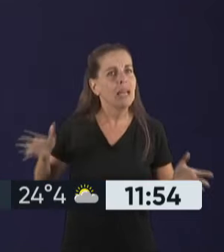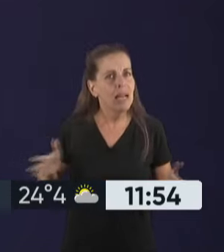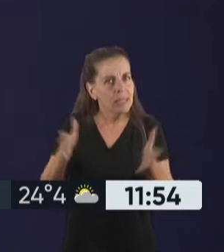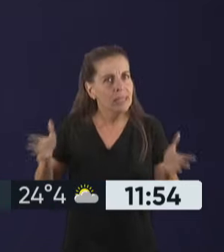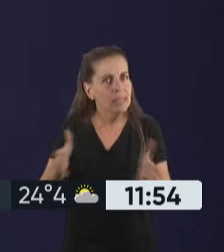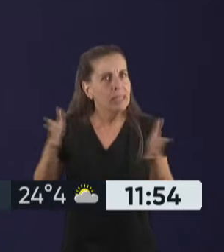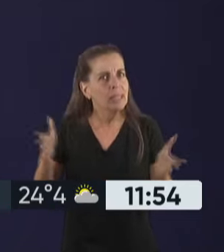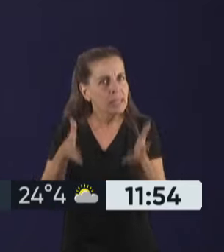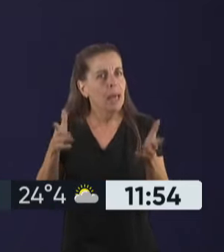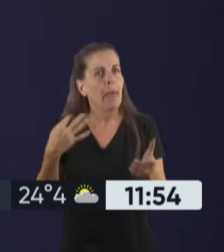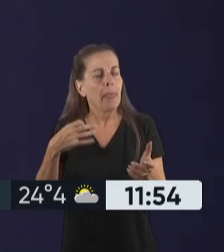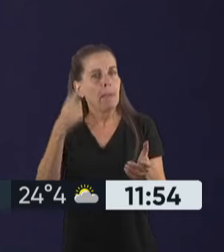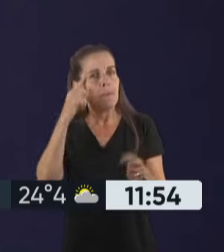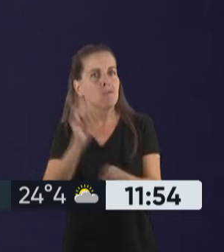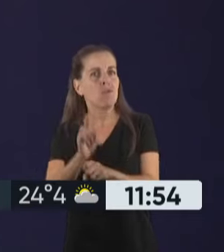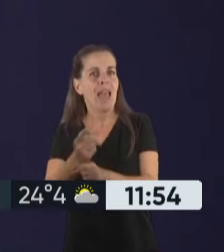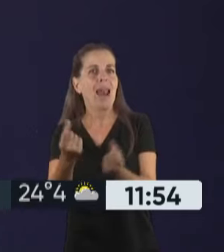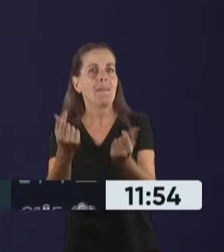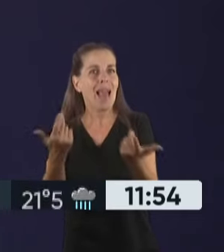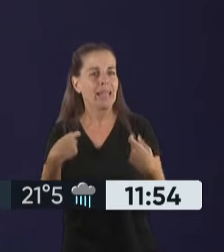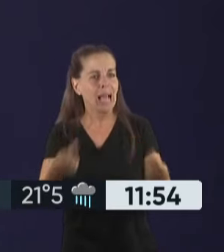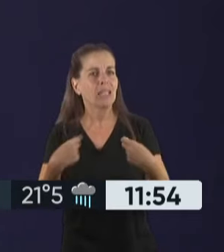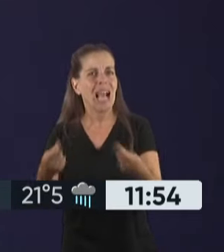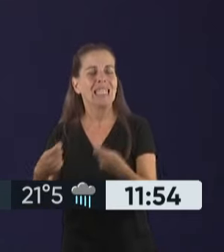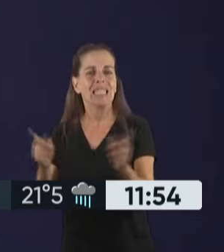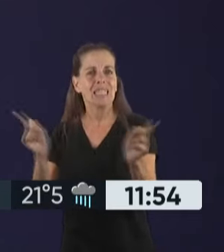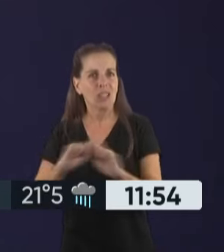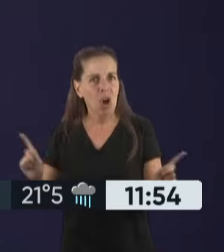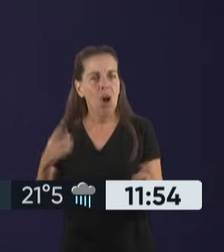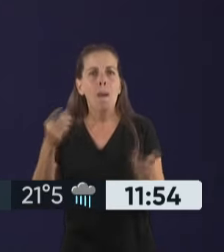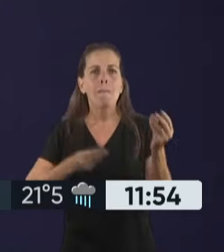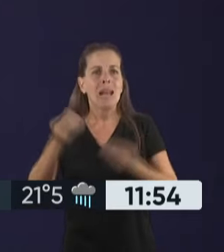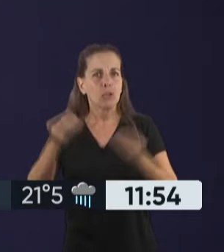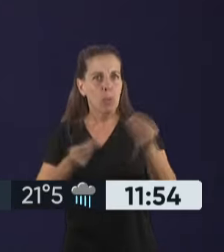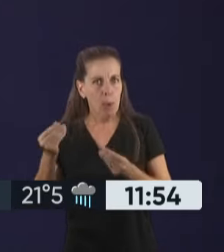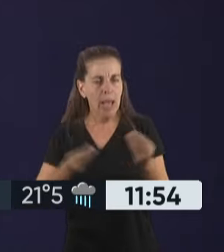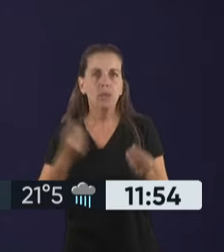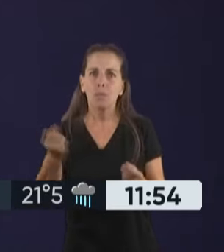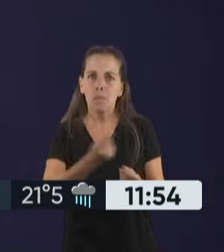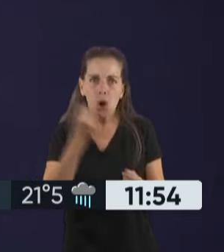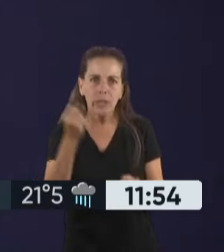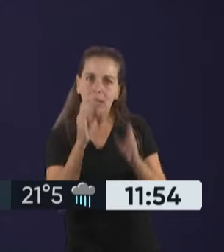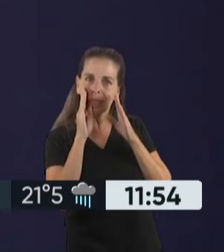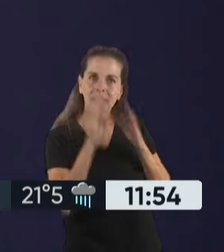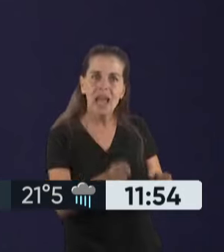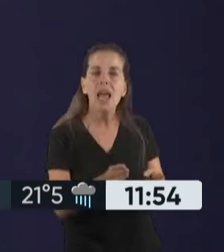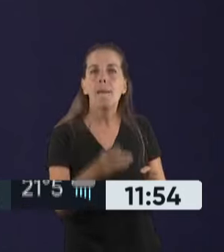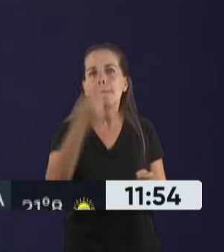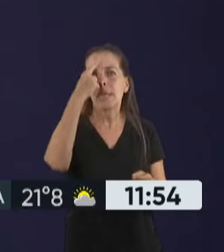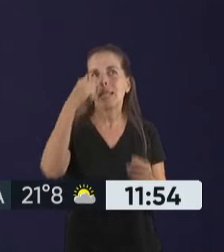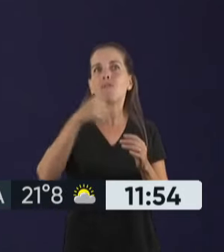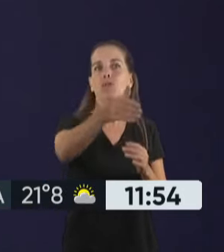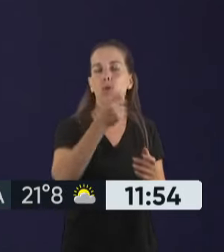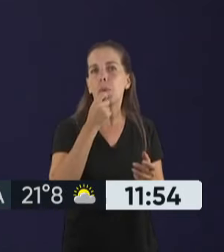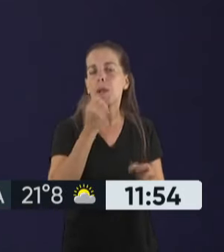intenten no despilfarrar recursos y que recursos sean asignados a no no a cuestiones tan políticas sino más bien a cuestiones de futuro como puede ser la